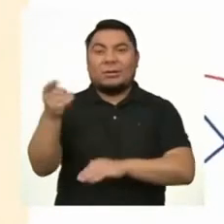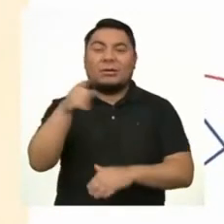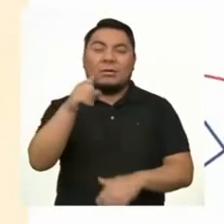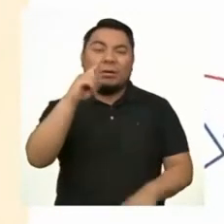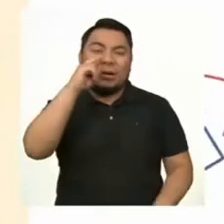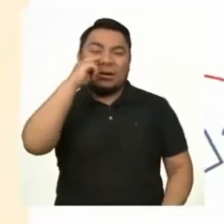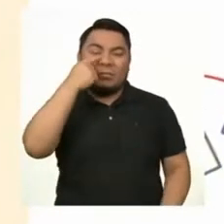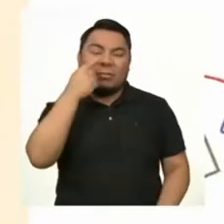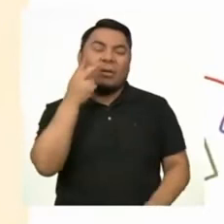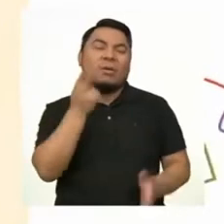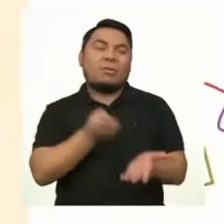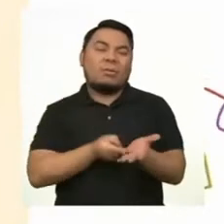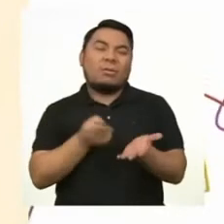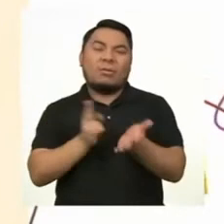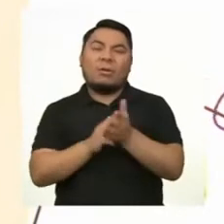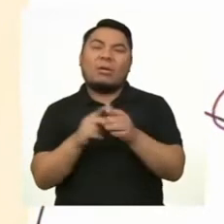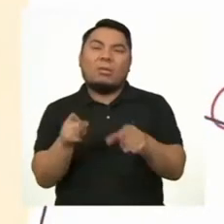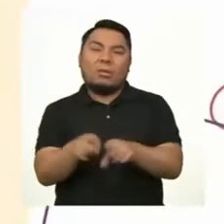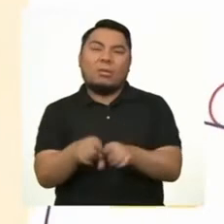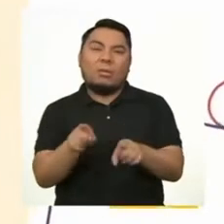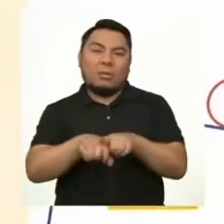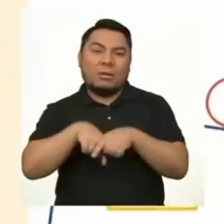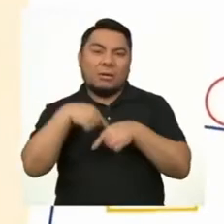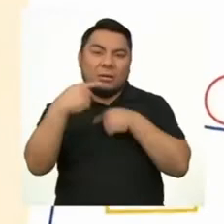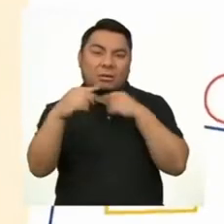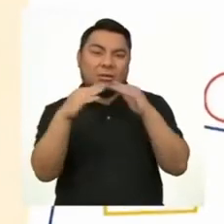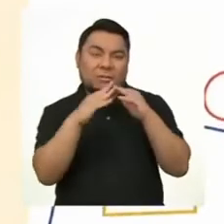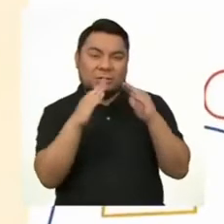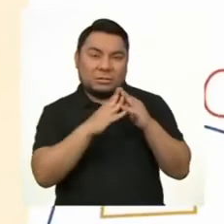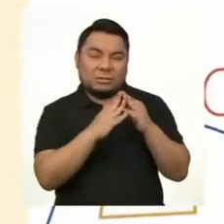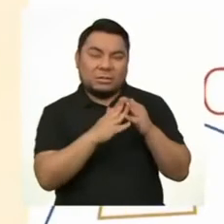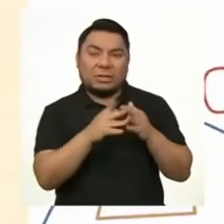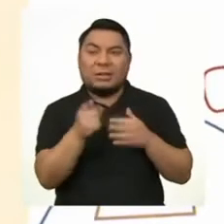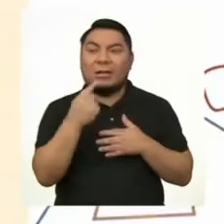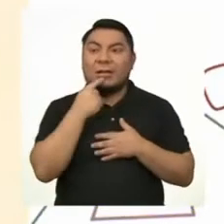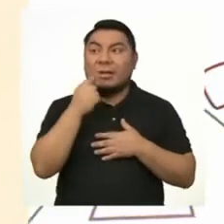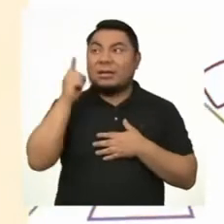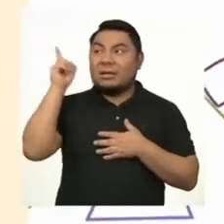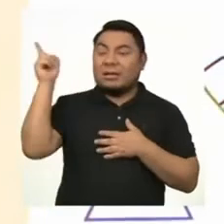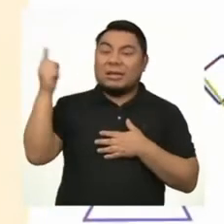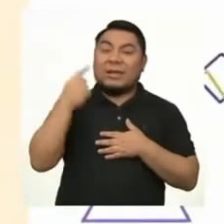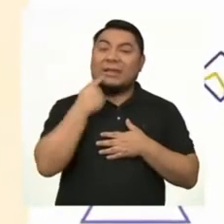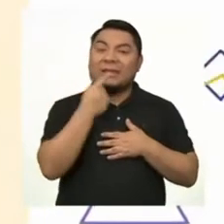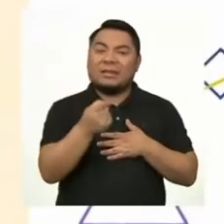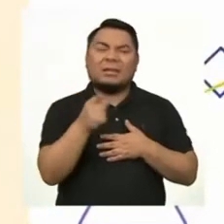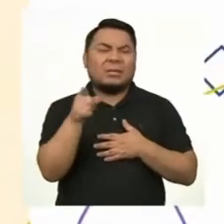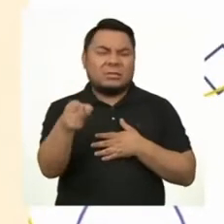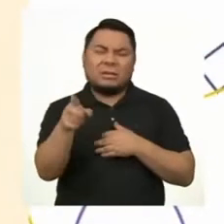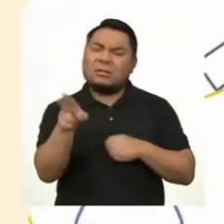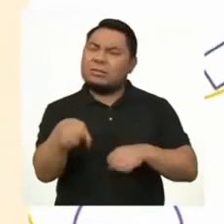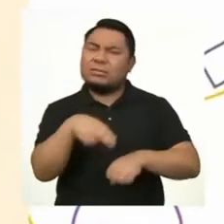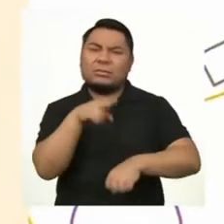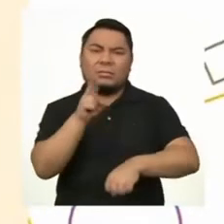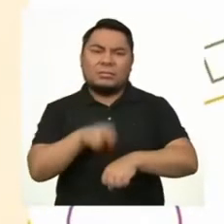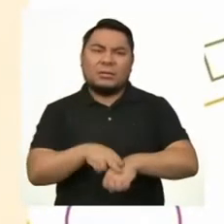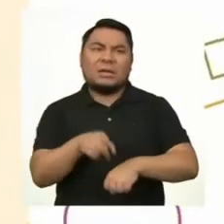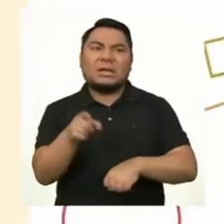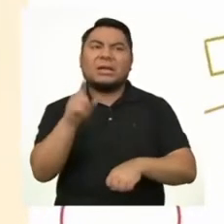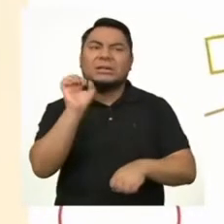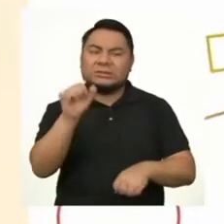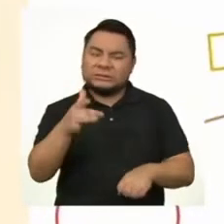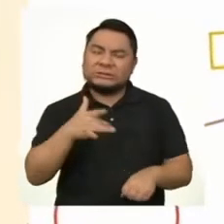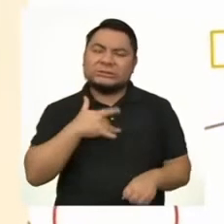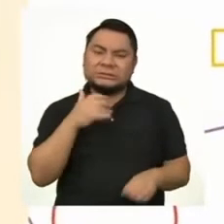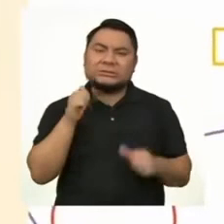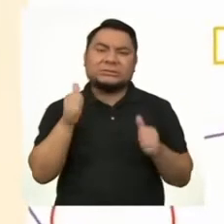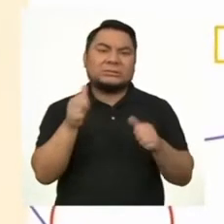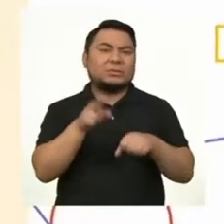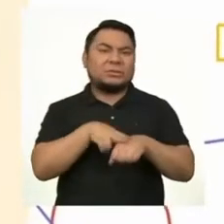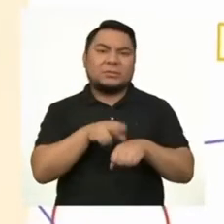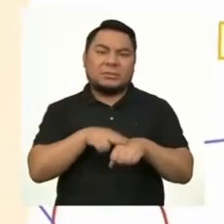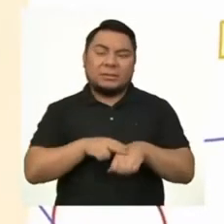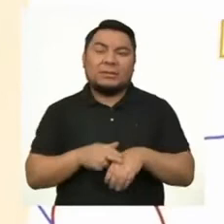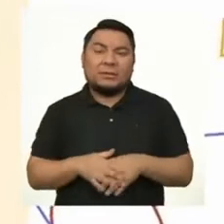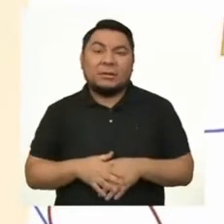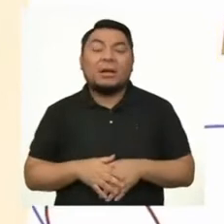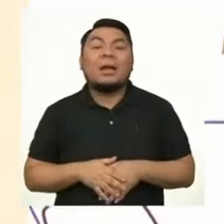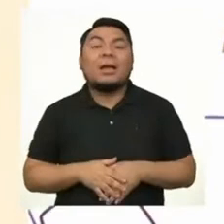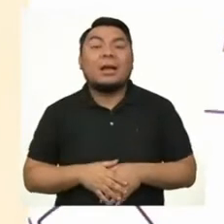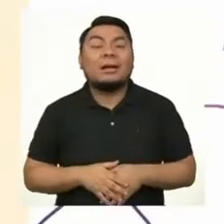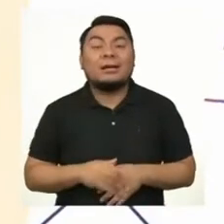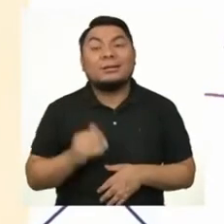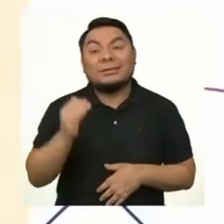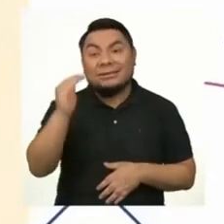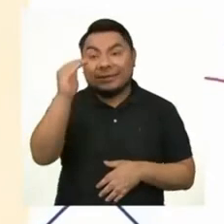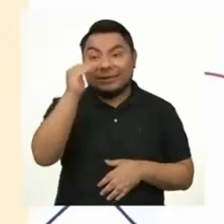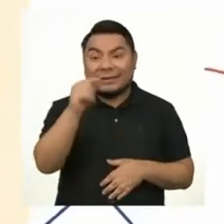aburres de lo mismo cada día. Y te dice que esto es normal, que así debes sentirte. Sí, y luego menciona la